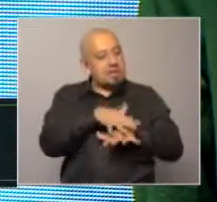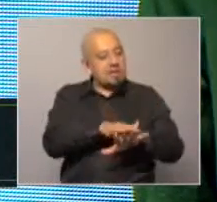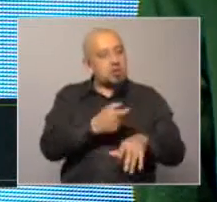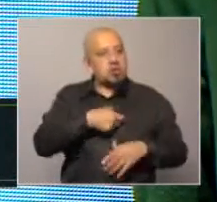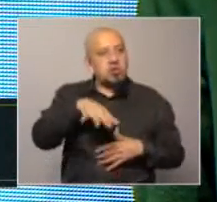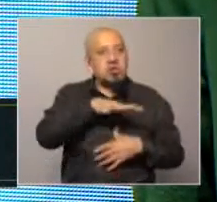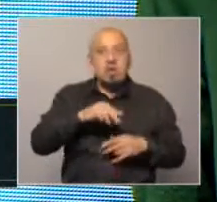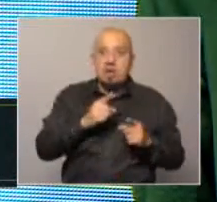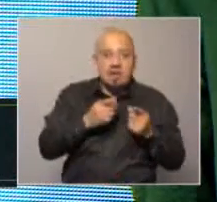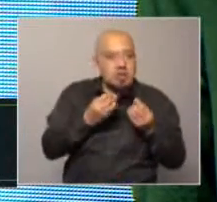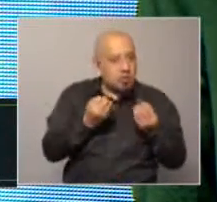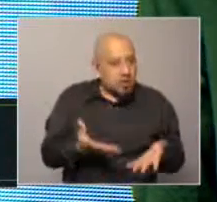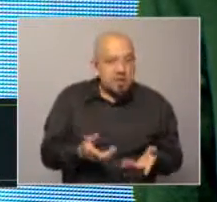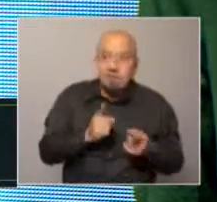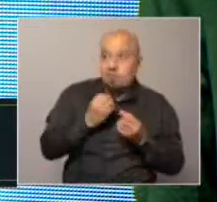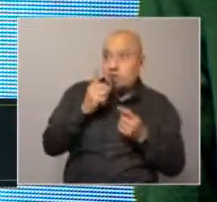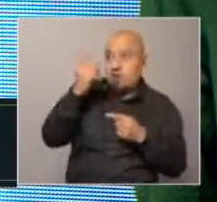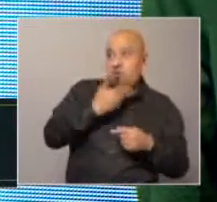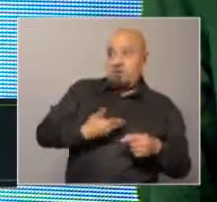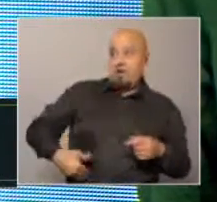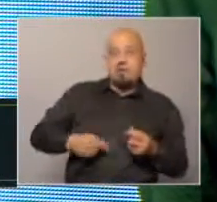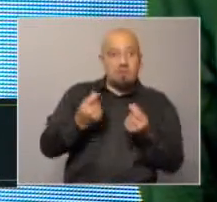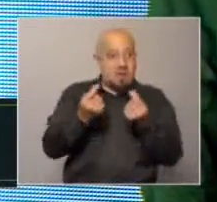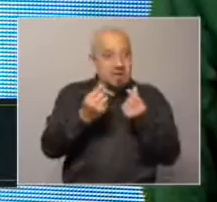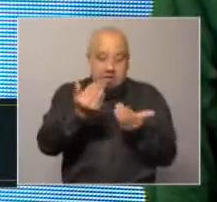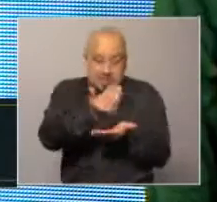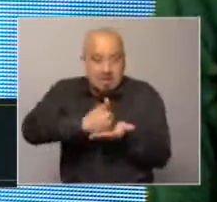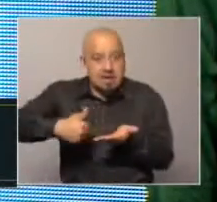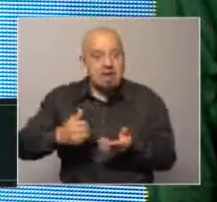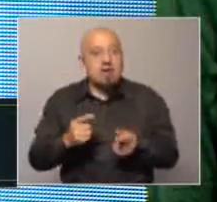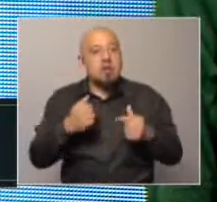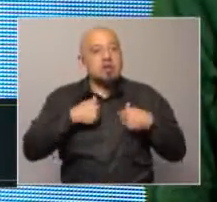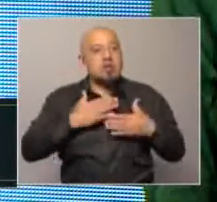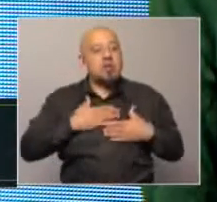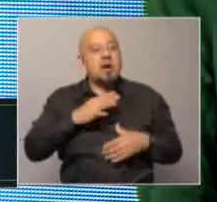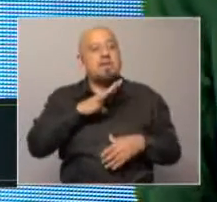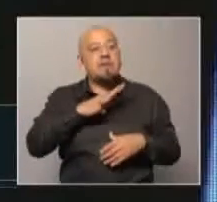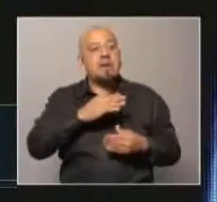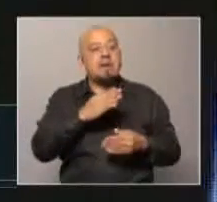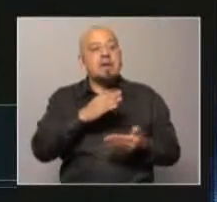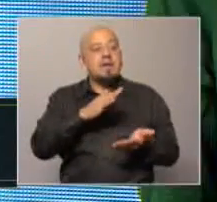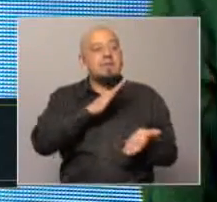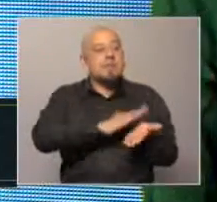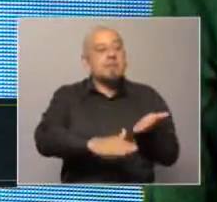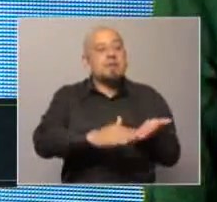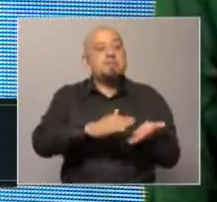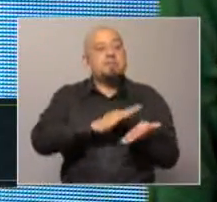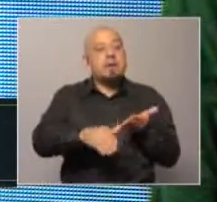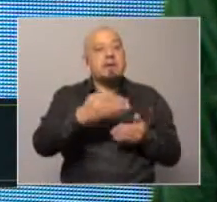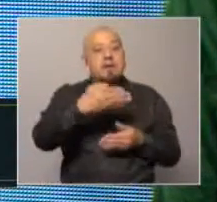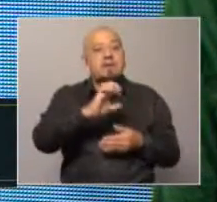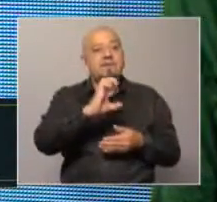recortes presupuestales, incluso con respecto a las pasantías o becas laborales que nosotros teníamos con varios organismos. ¿No? Que sí. Tenemos convenios